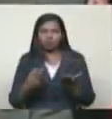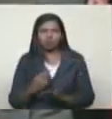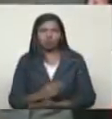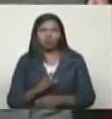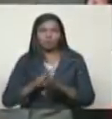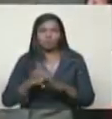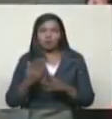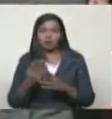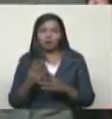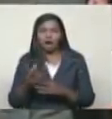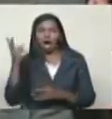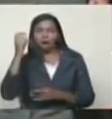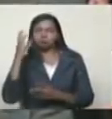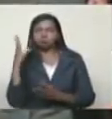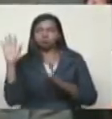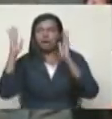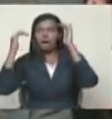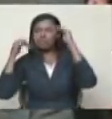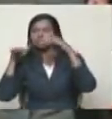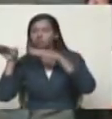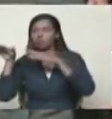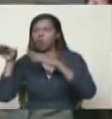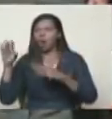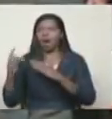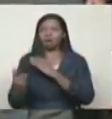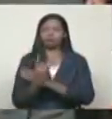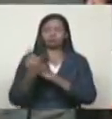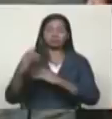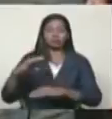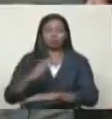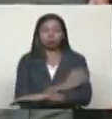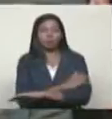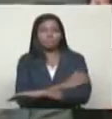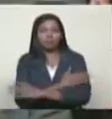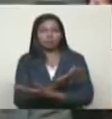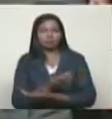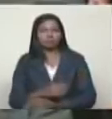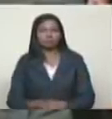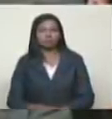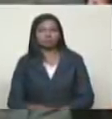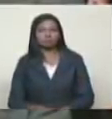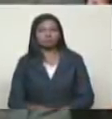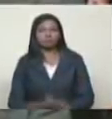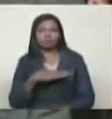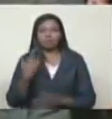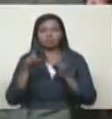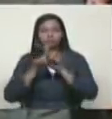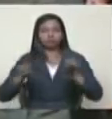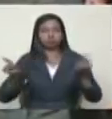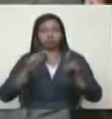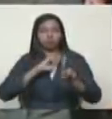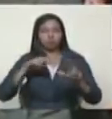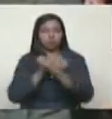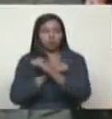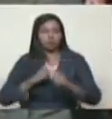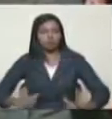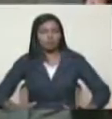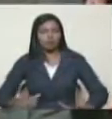por prestar oídos a la traición golpista del imperialismo que quiere dividir nuestra Fuerza